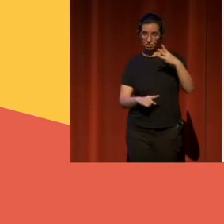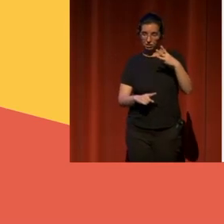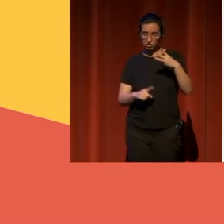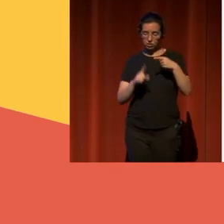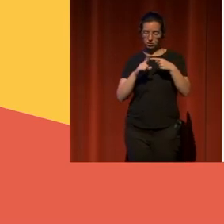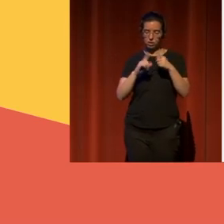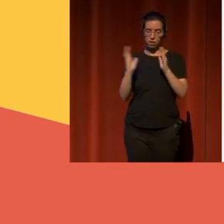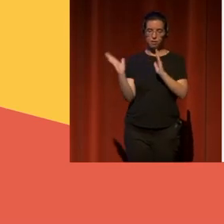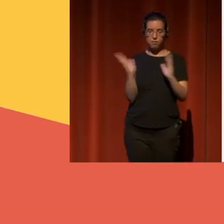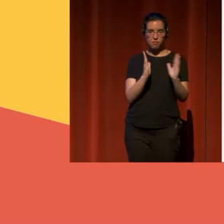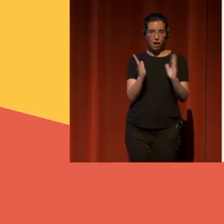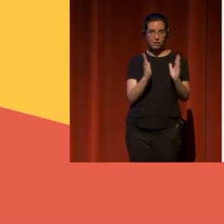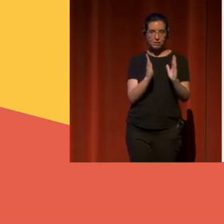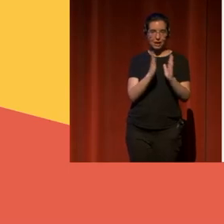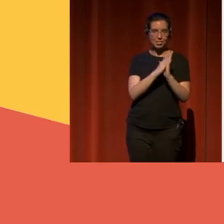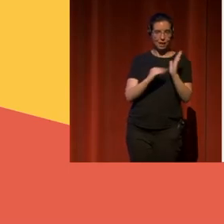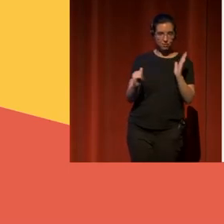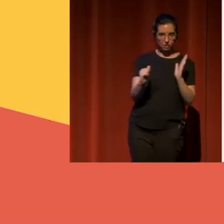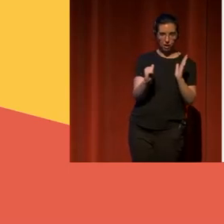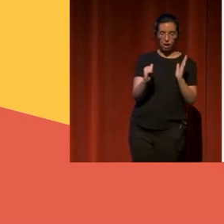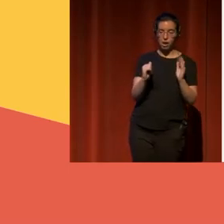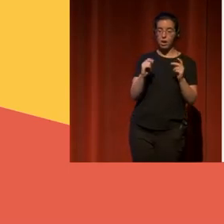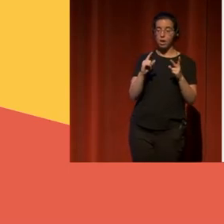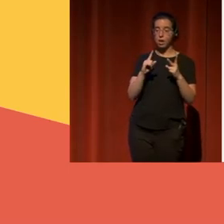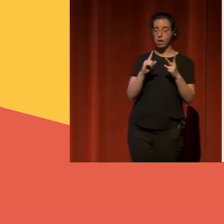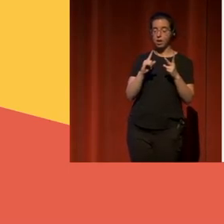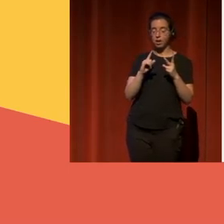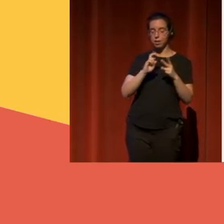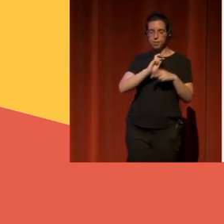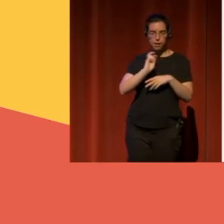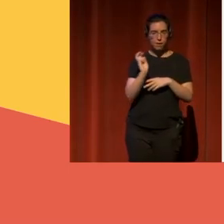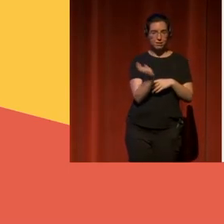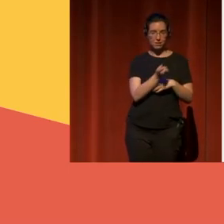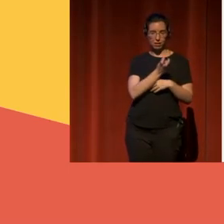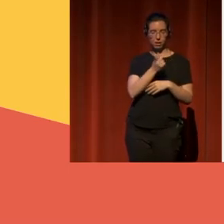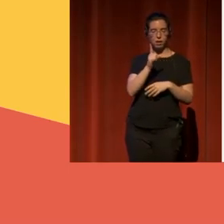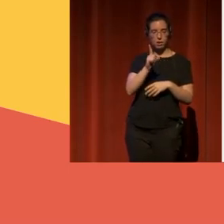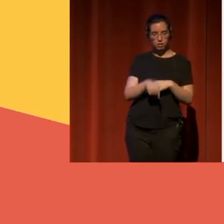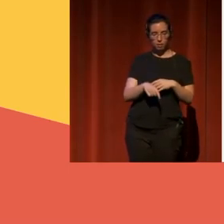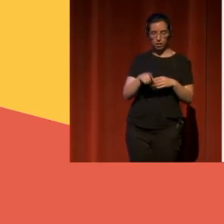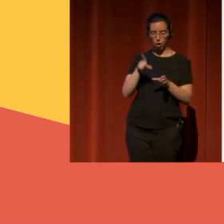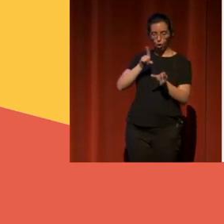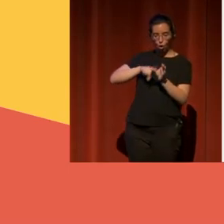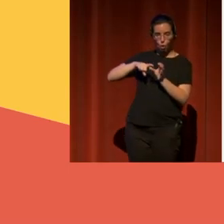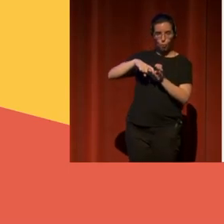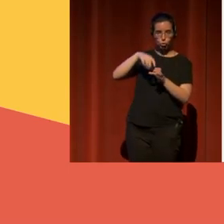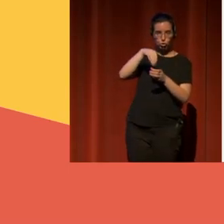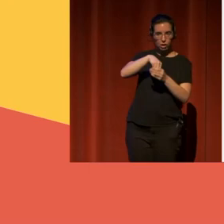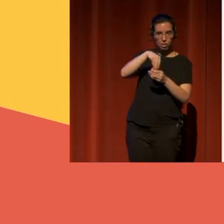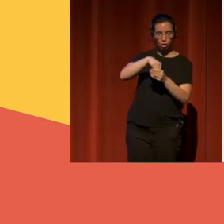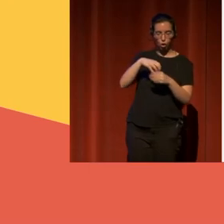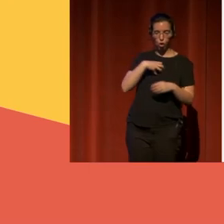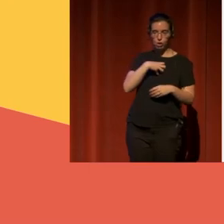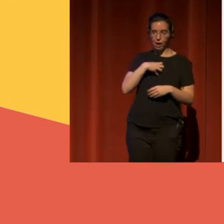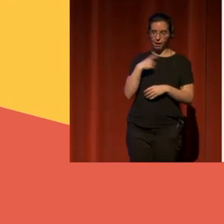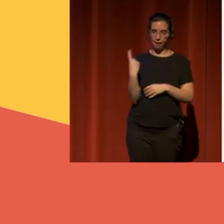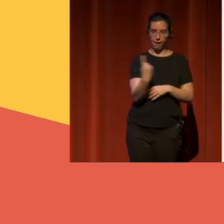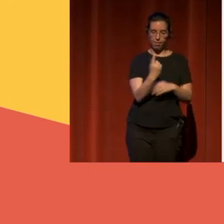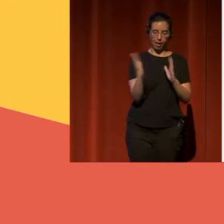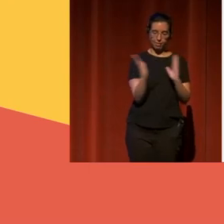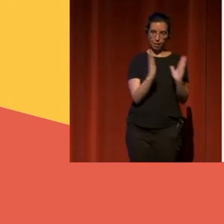fase adicional transversal, pero que presentan mucha diversidad en cuanto a la composición y definición de las tareas de cada etapa.